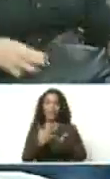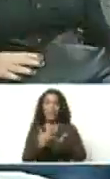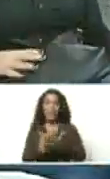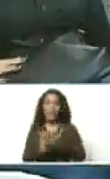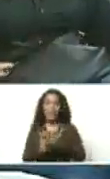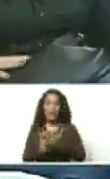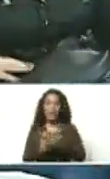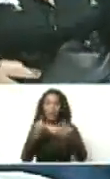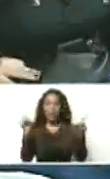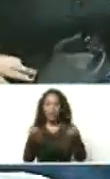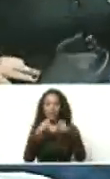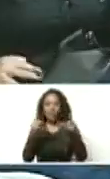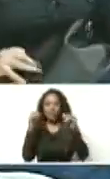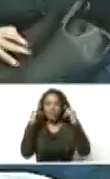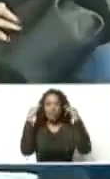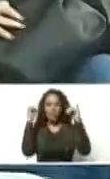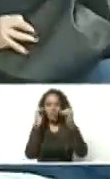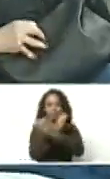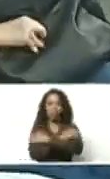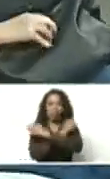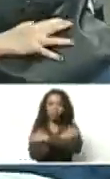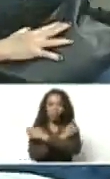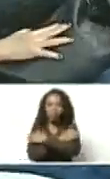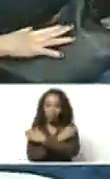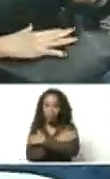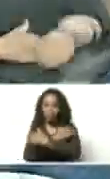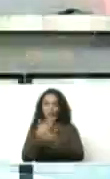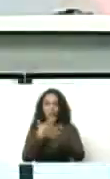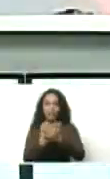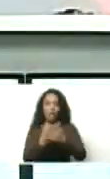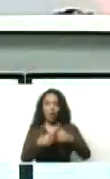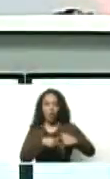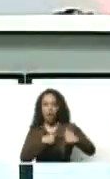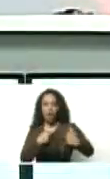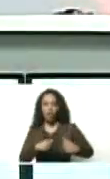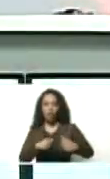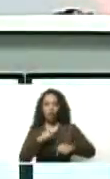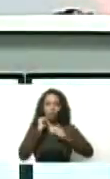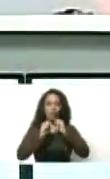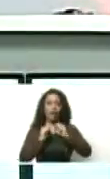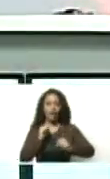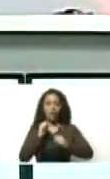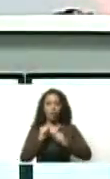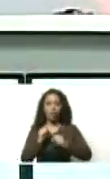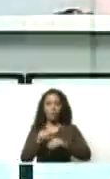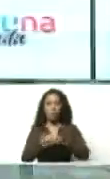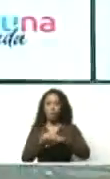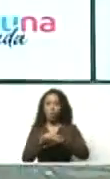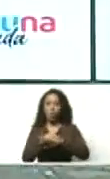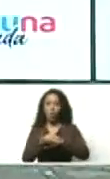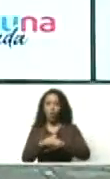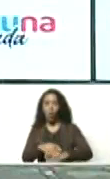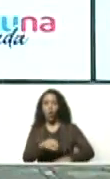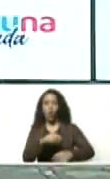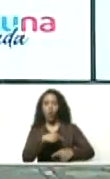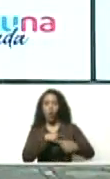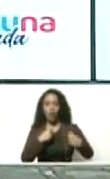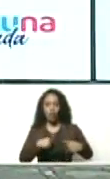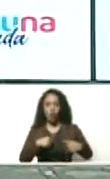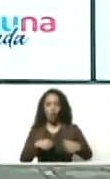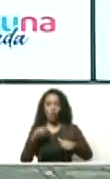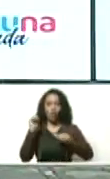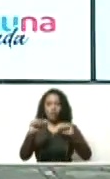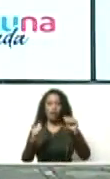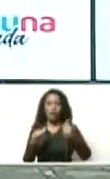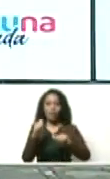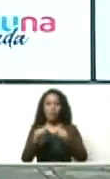Orquesta. Gracias, felicidades, gracias. Felicidades. Gracias. Corazón llanero, bueno, corazón salsero es la cosa.